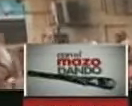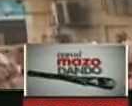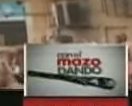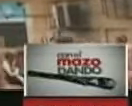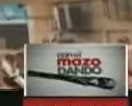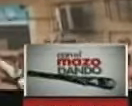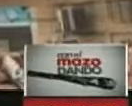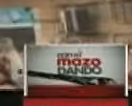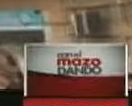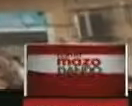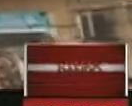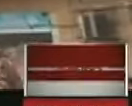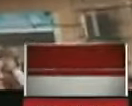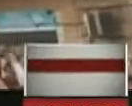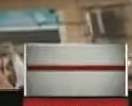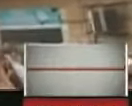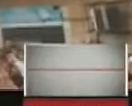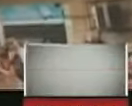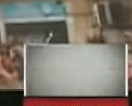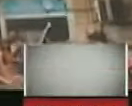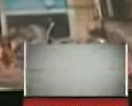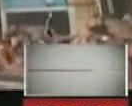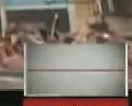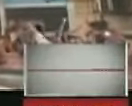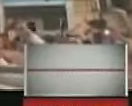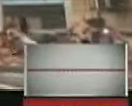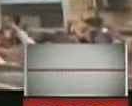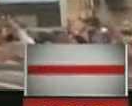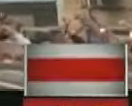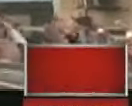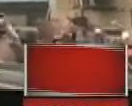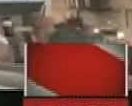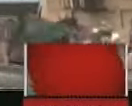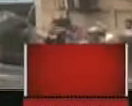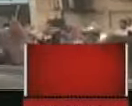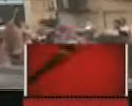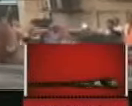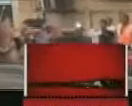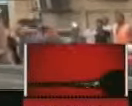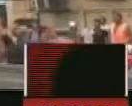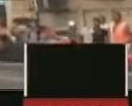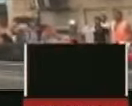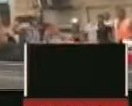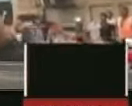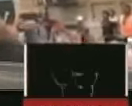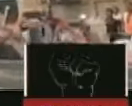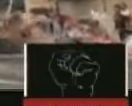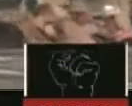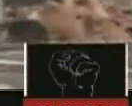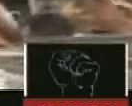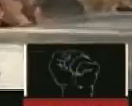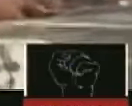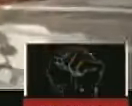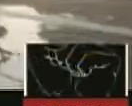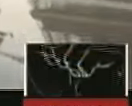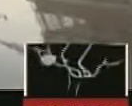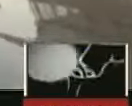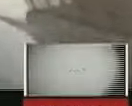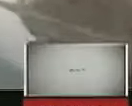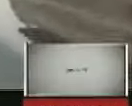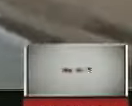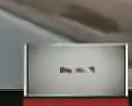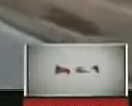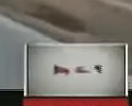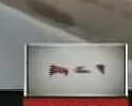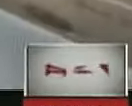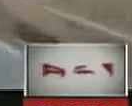las, caravanas, de las caravanas que hicimos, una persona dijo ahí, esto es más que amor, es frenesí.